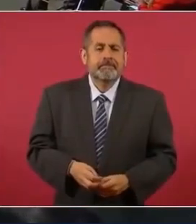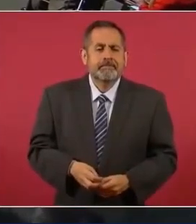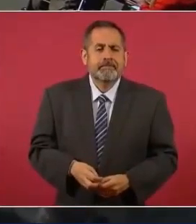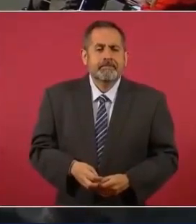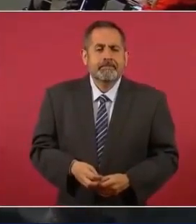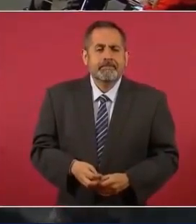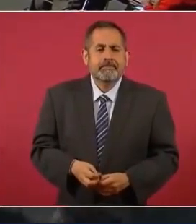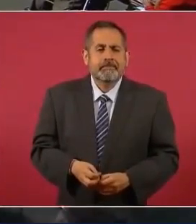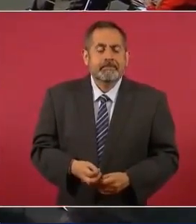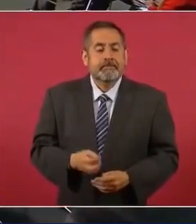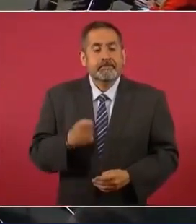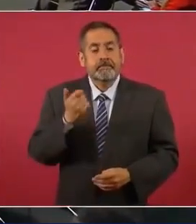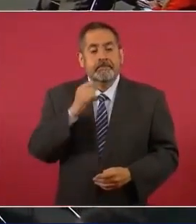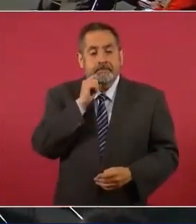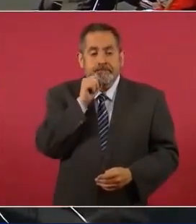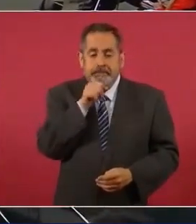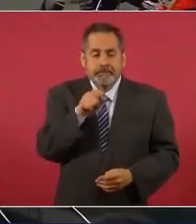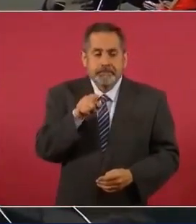Y